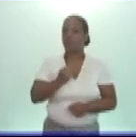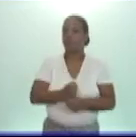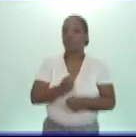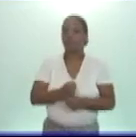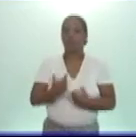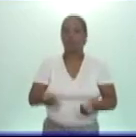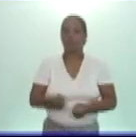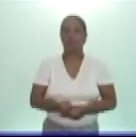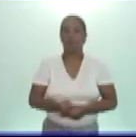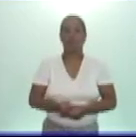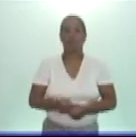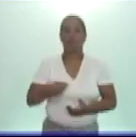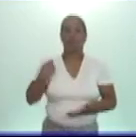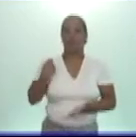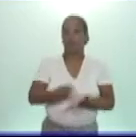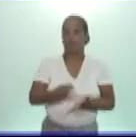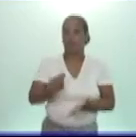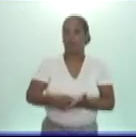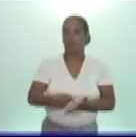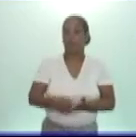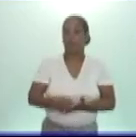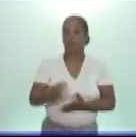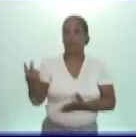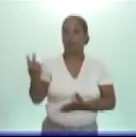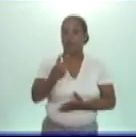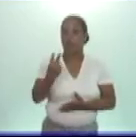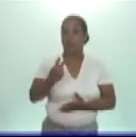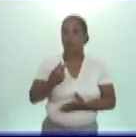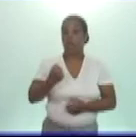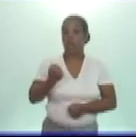Se ha pagado a dos obreros